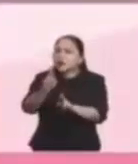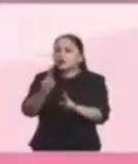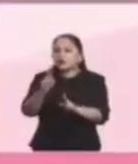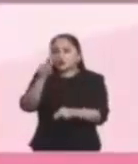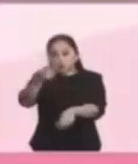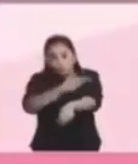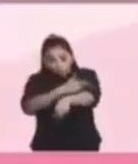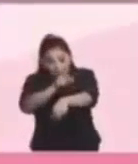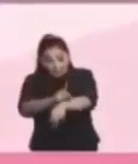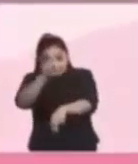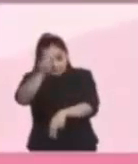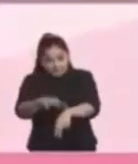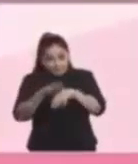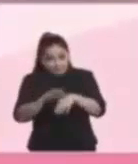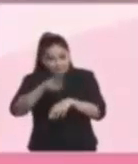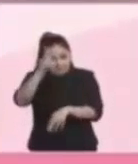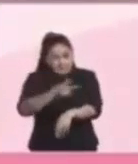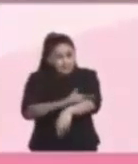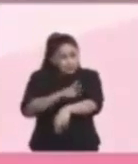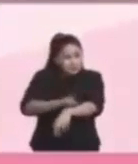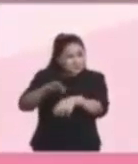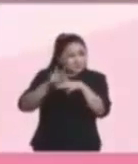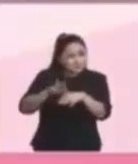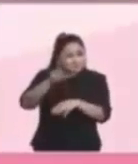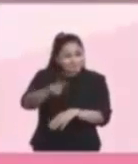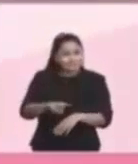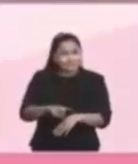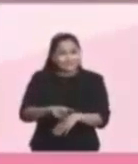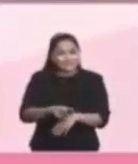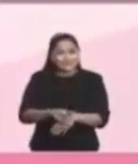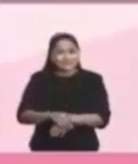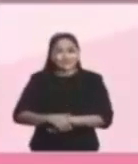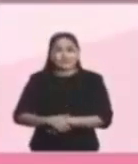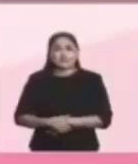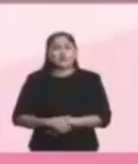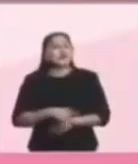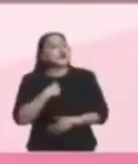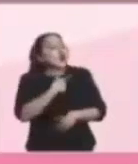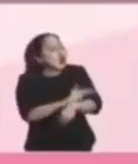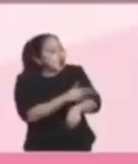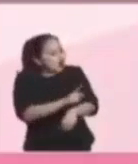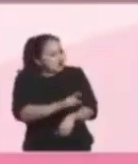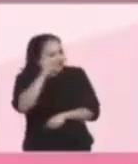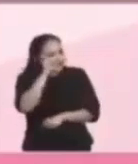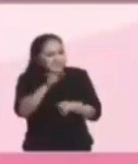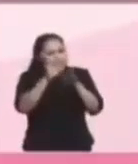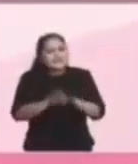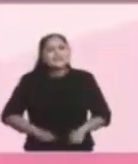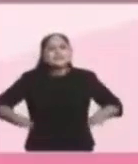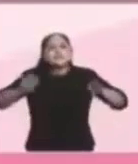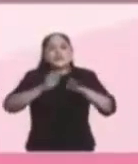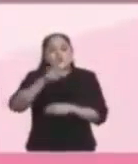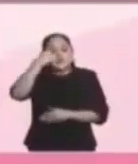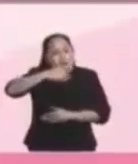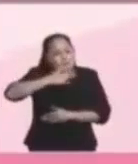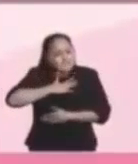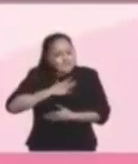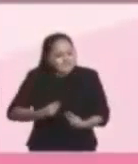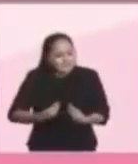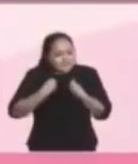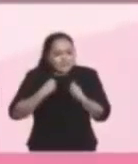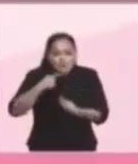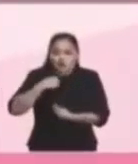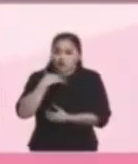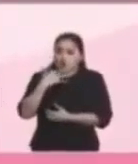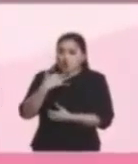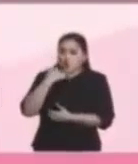En un día, bueno, ya dos, porque ya el domingo fue el debate y hoy es martes, pero en estos días con las reacciones de los